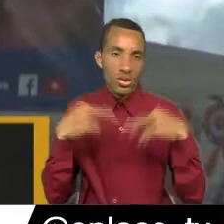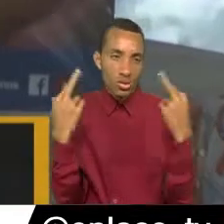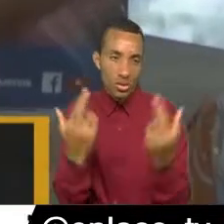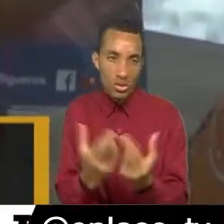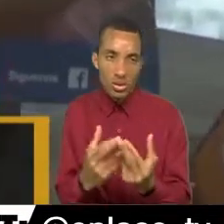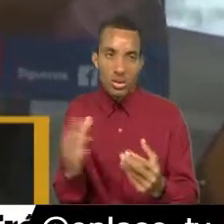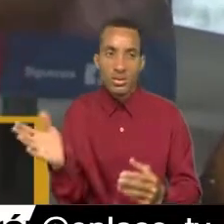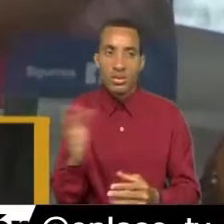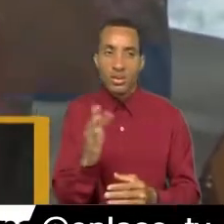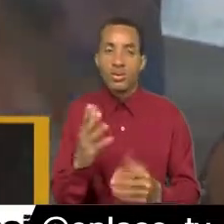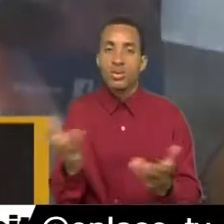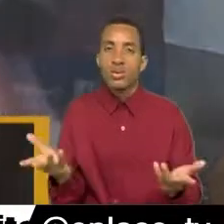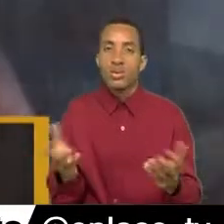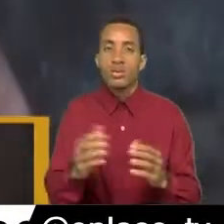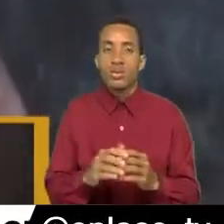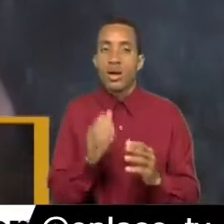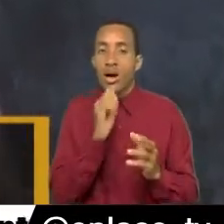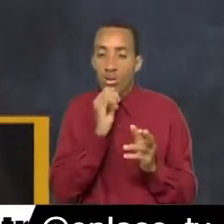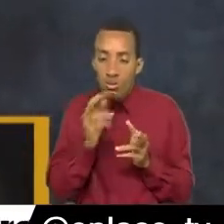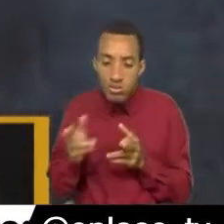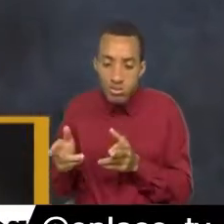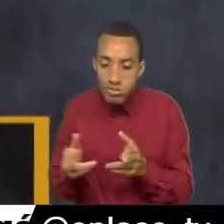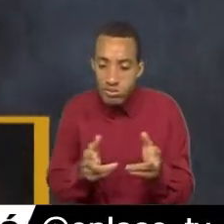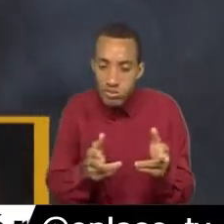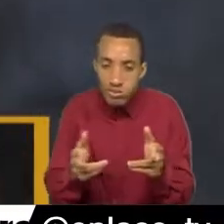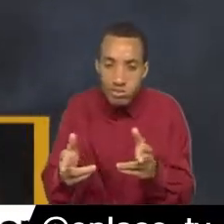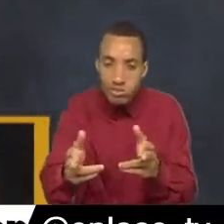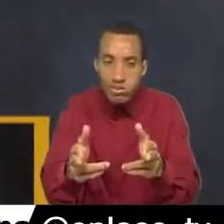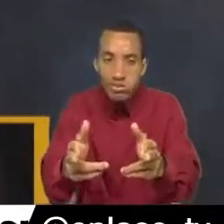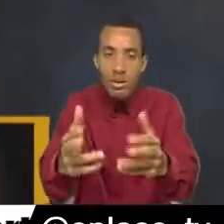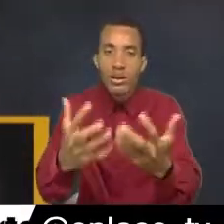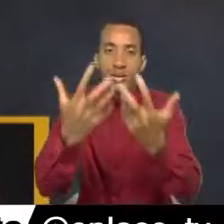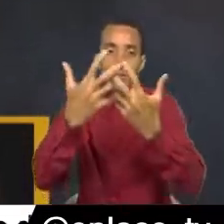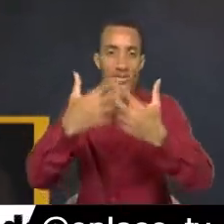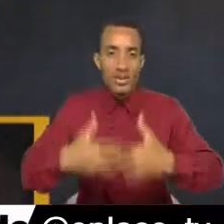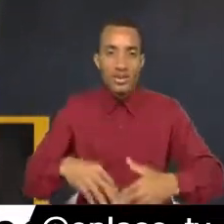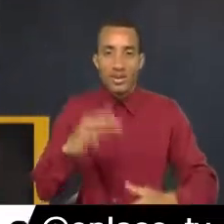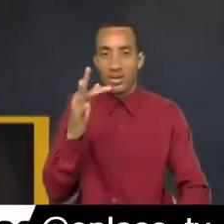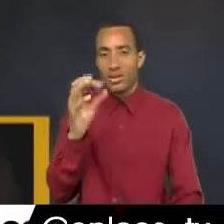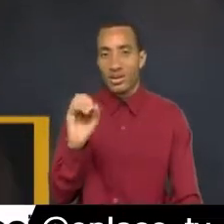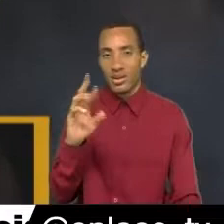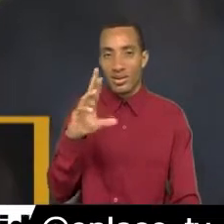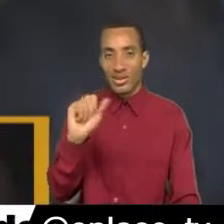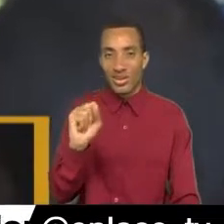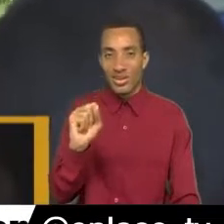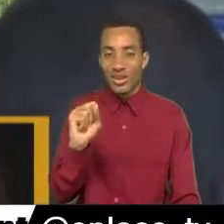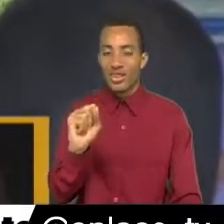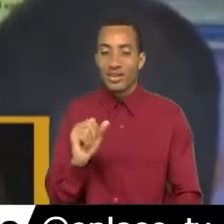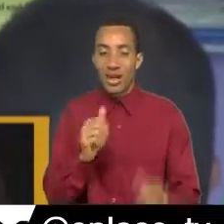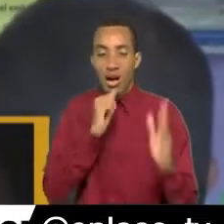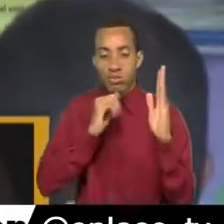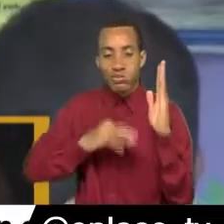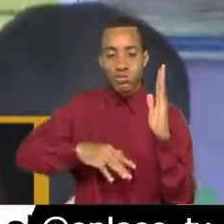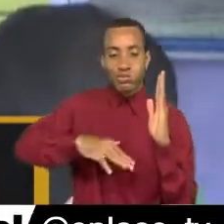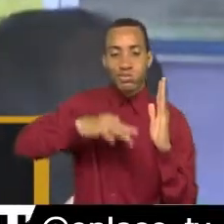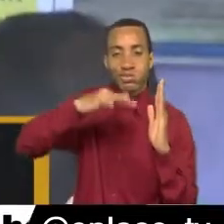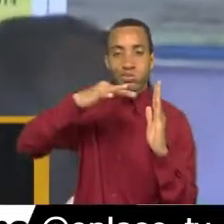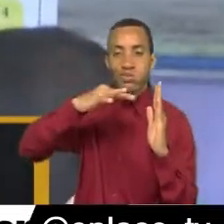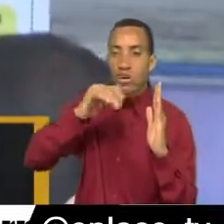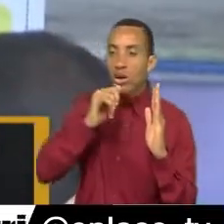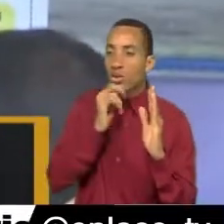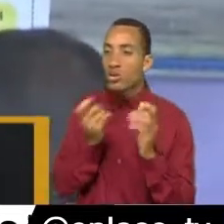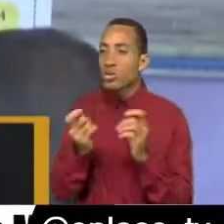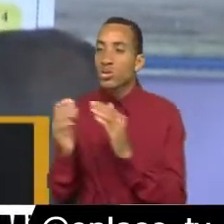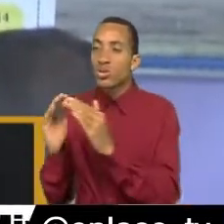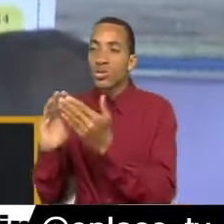de sectores aguas abajo de la presa La Tora y vecinas del embalse Topocoro. El enfoque participativo de los encuentros permitió a las